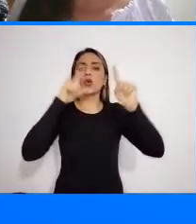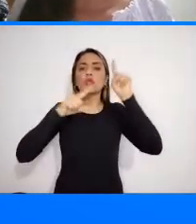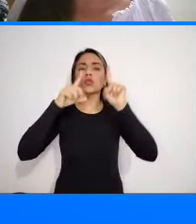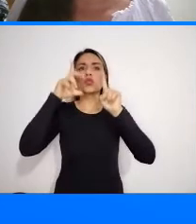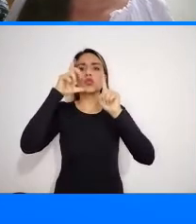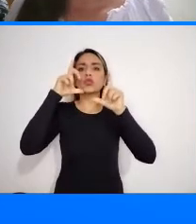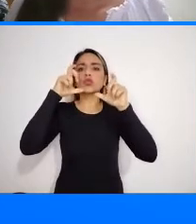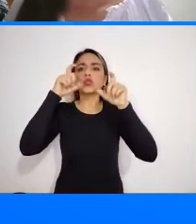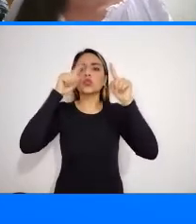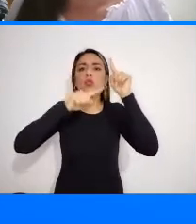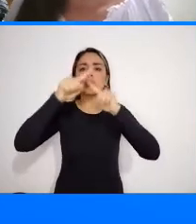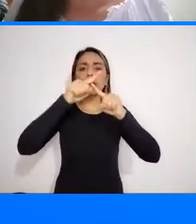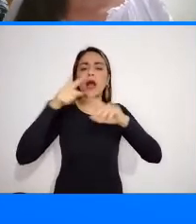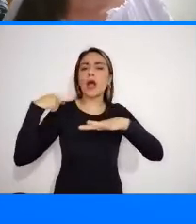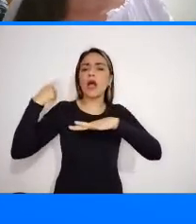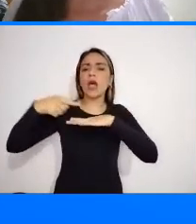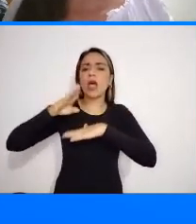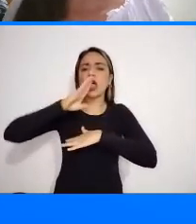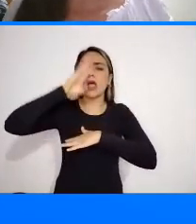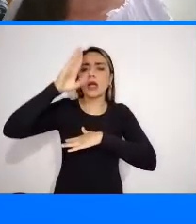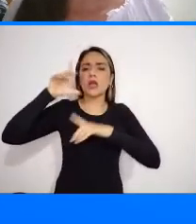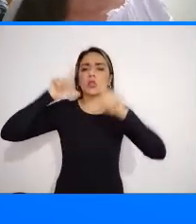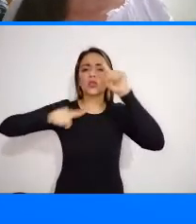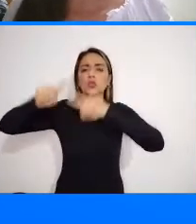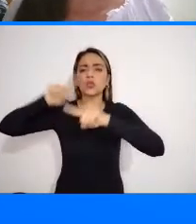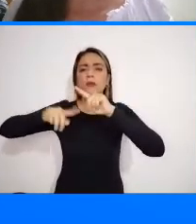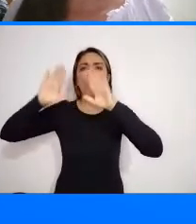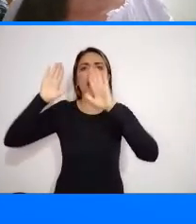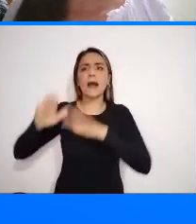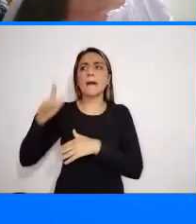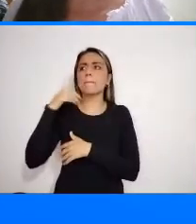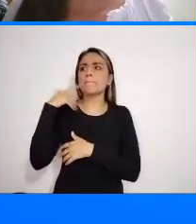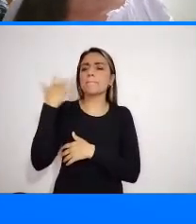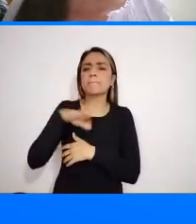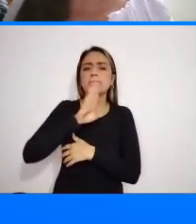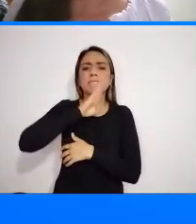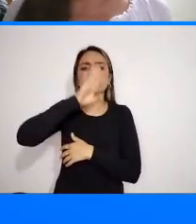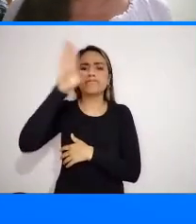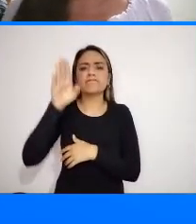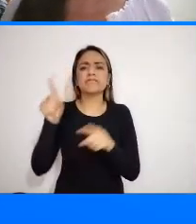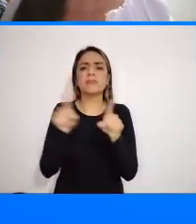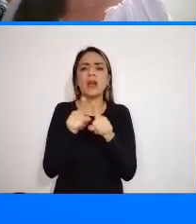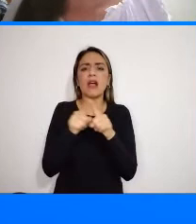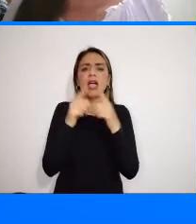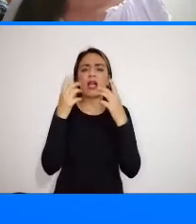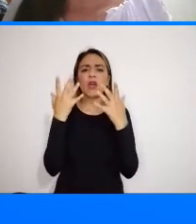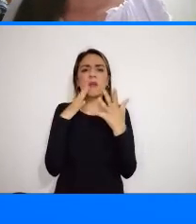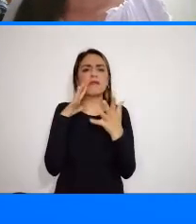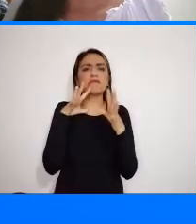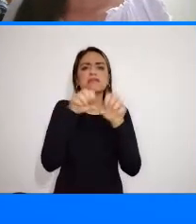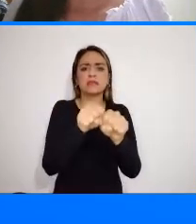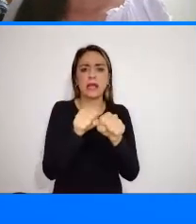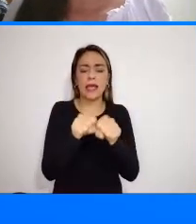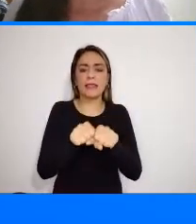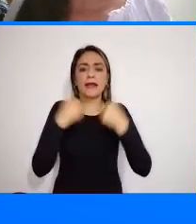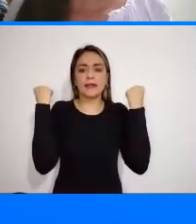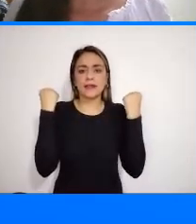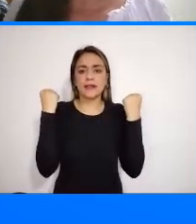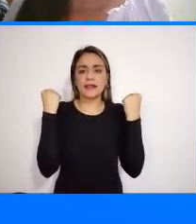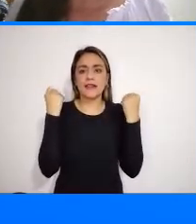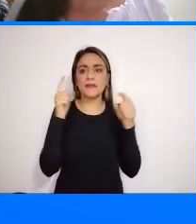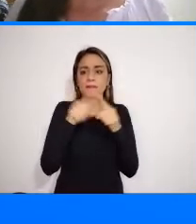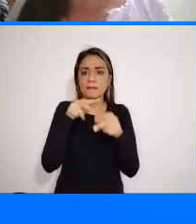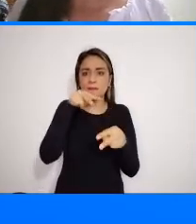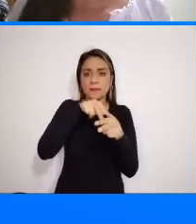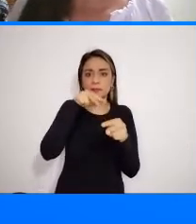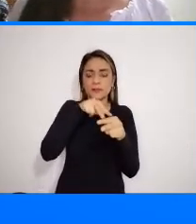turismo tradicional, un turismo muy depredador de los mismos